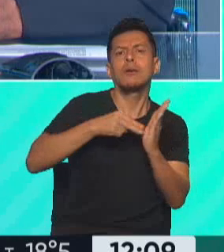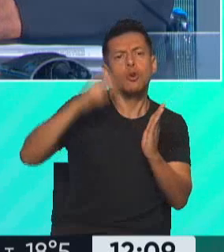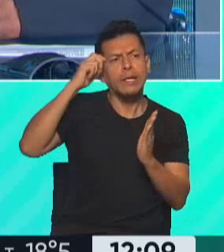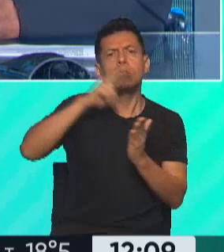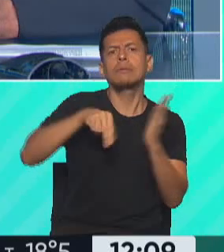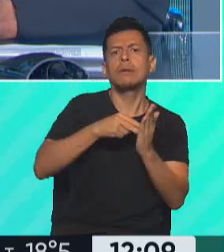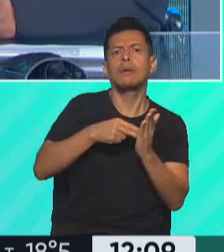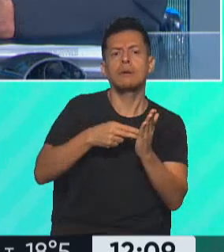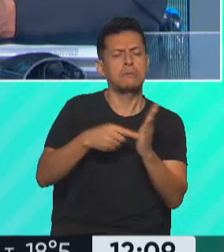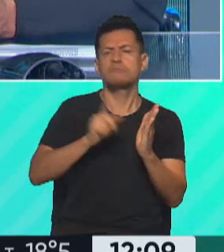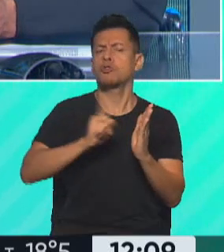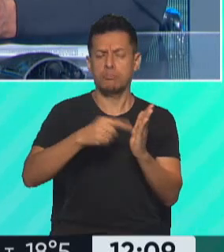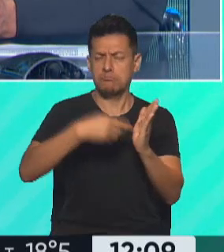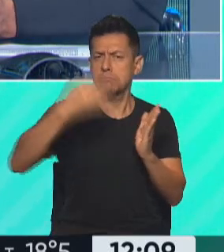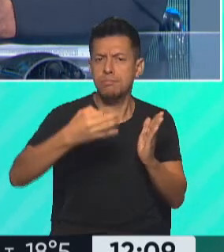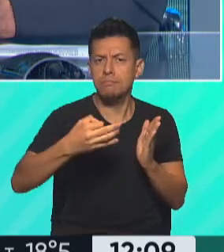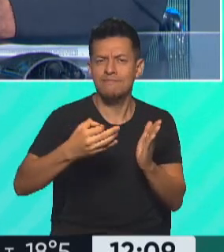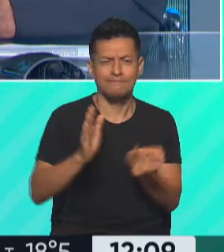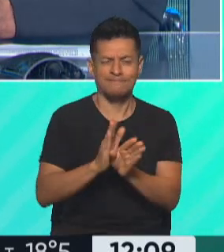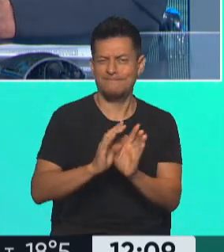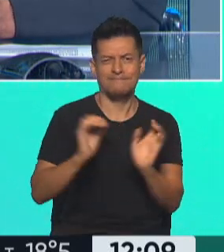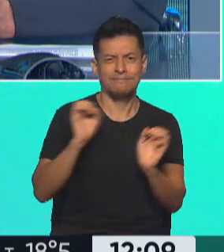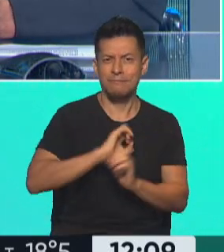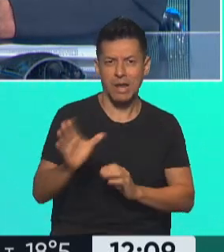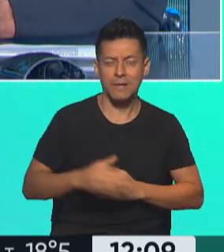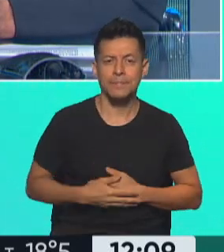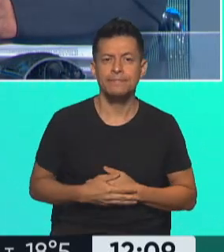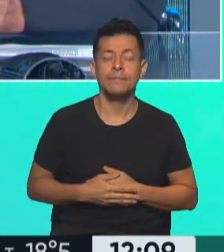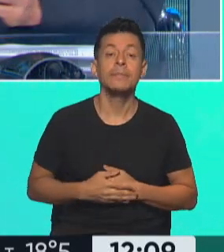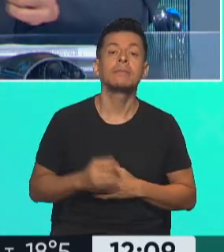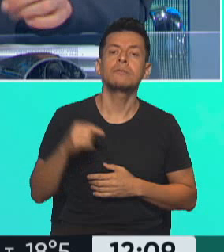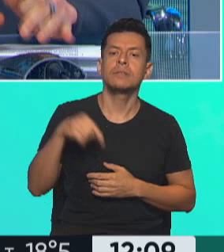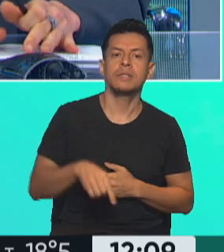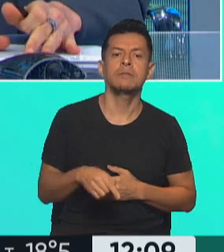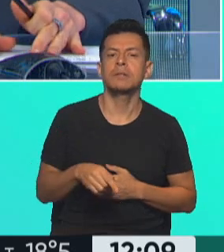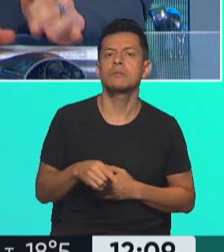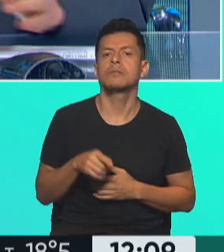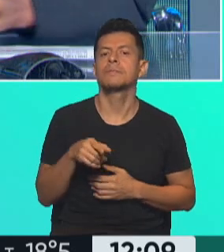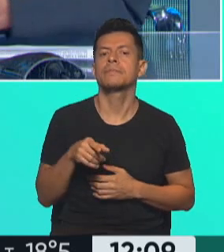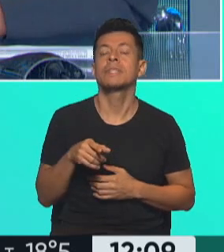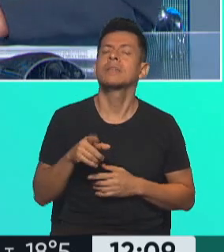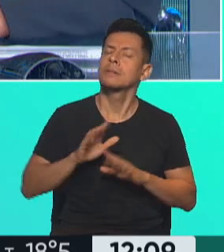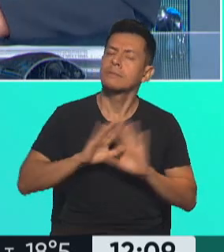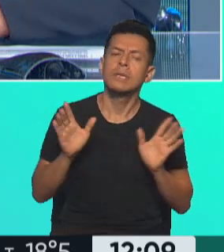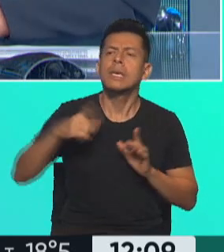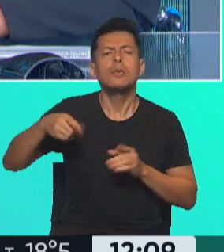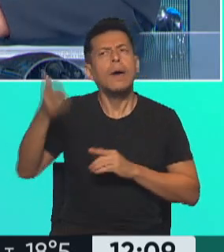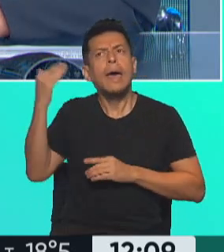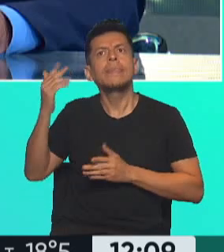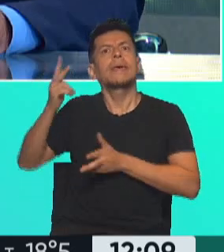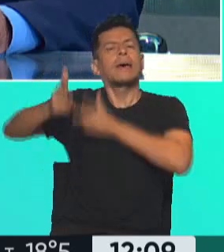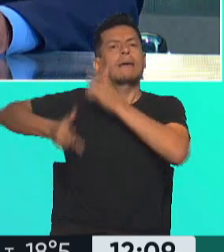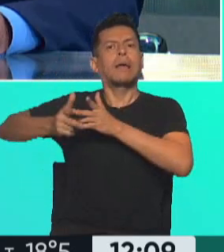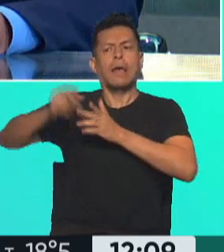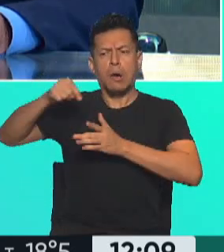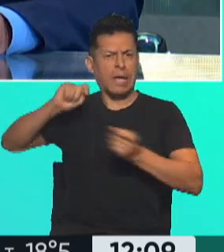un hecho totalmente irregular. Pero más irregular ahora sería que contradigan lo que ellos mismos escribieron en